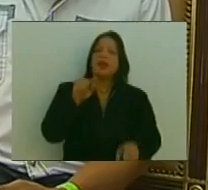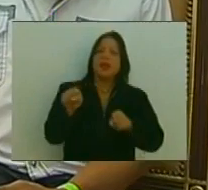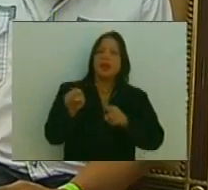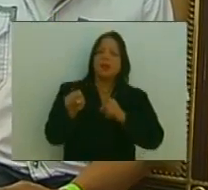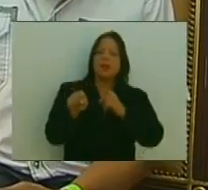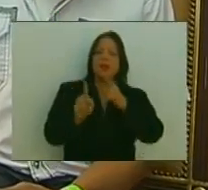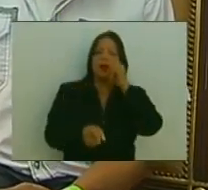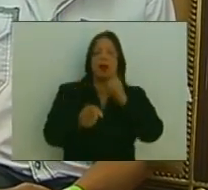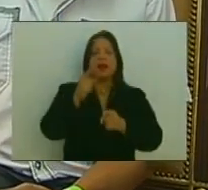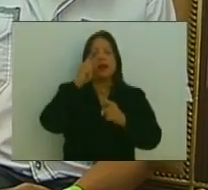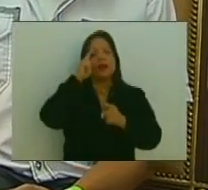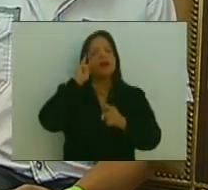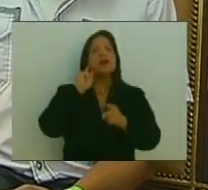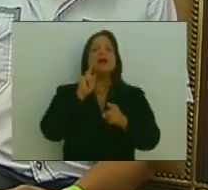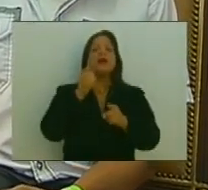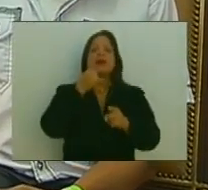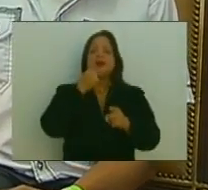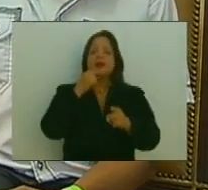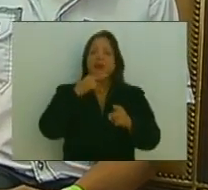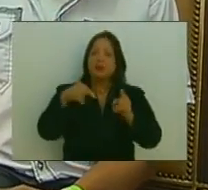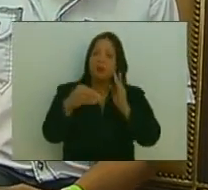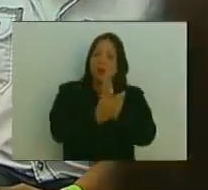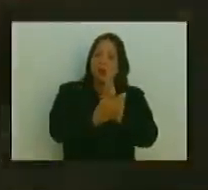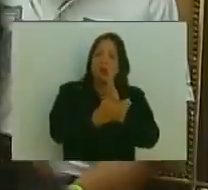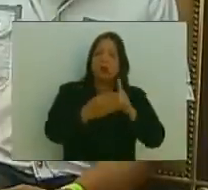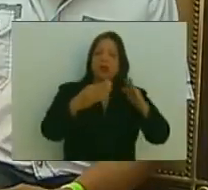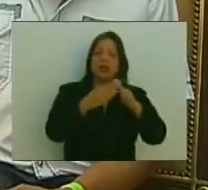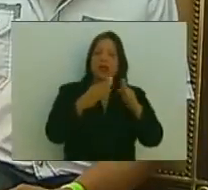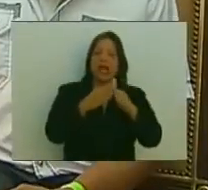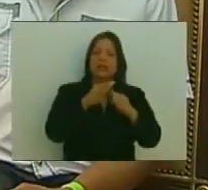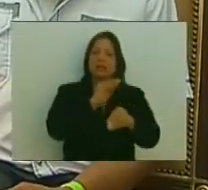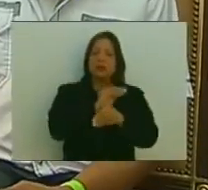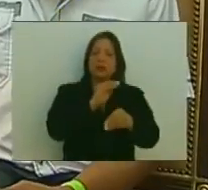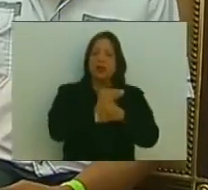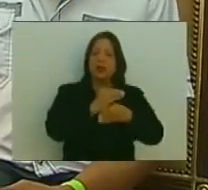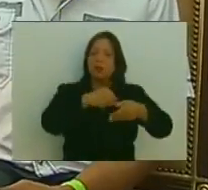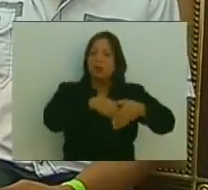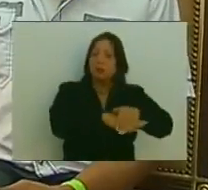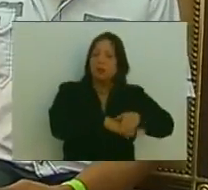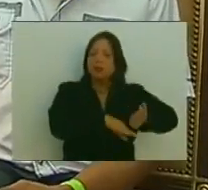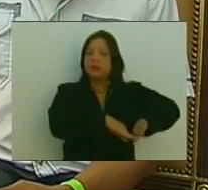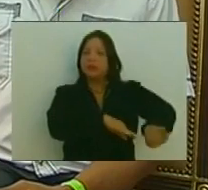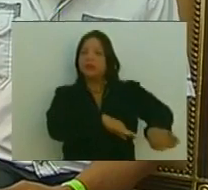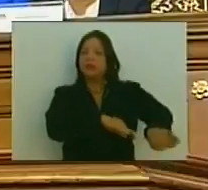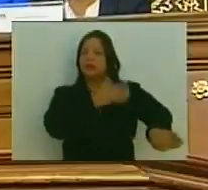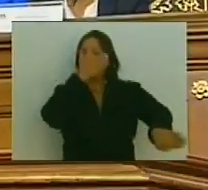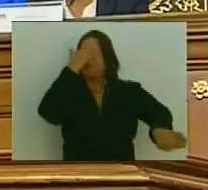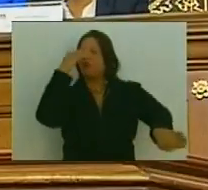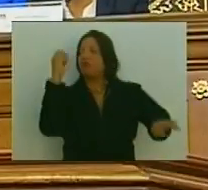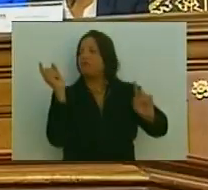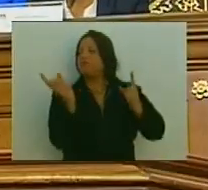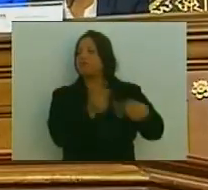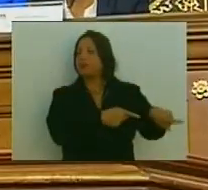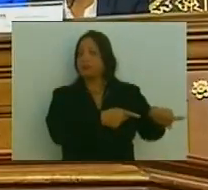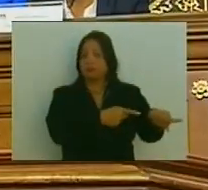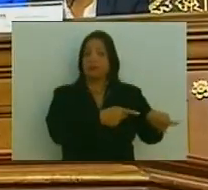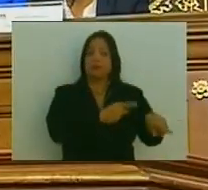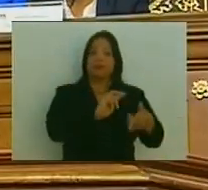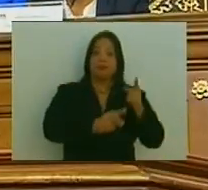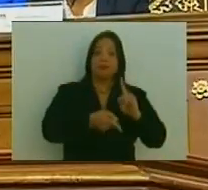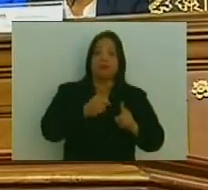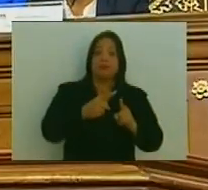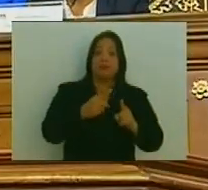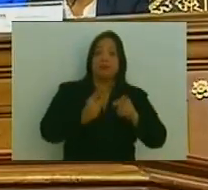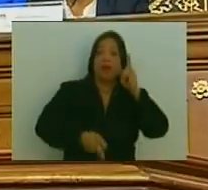recluidas en las llamadas asilos y en las casas de cuidado, donde además eran olvidados. Cuando la suerte